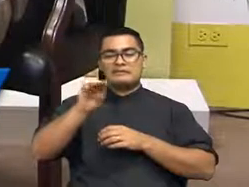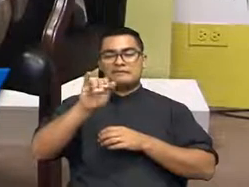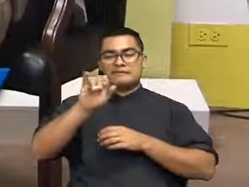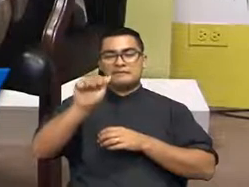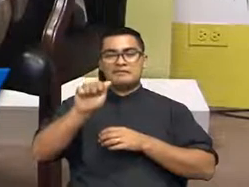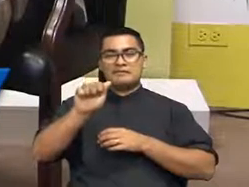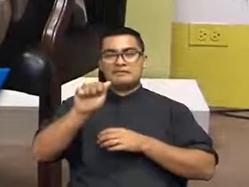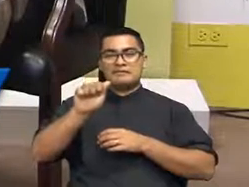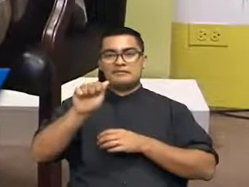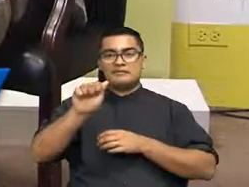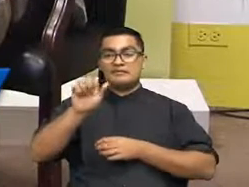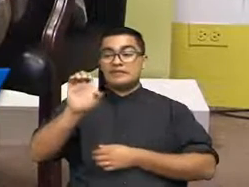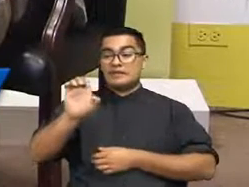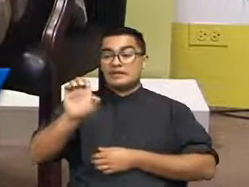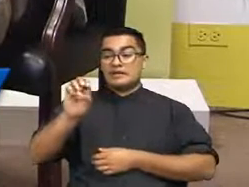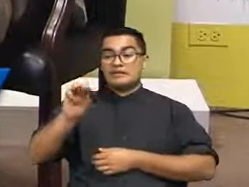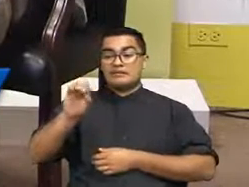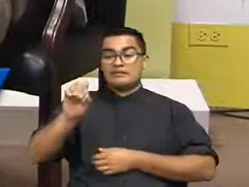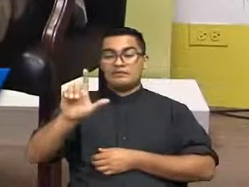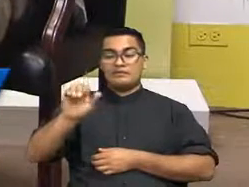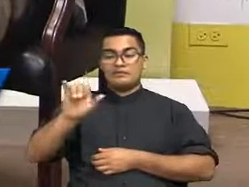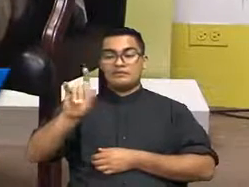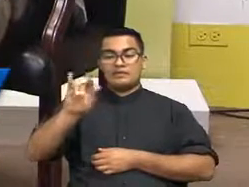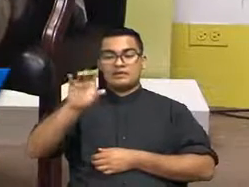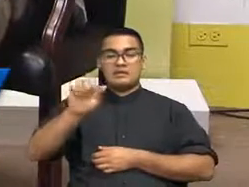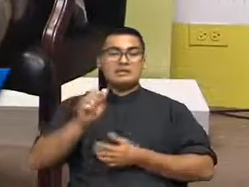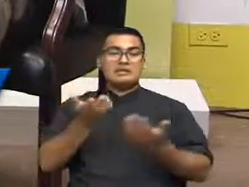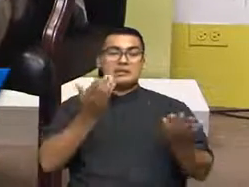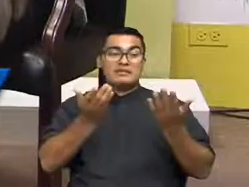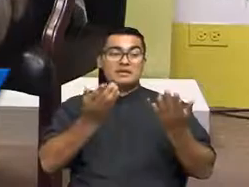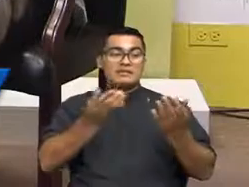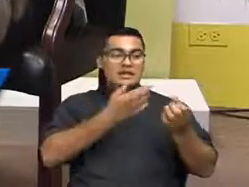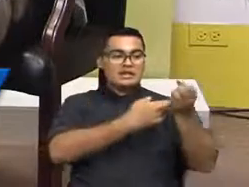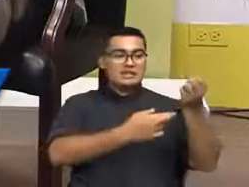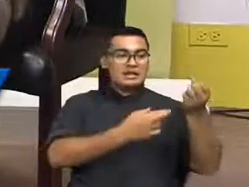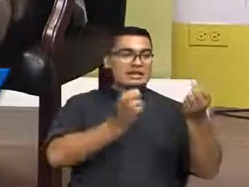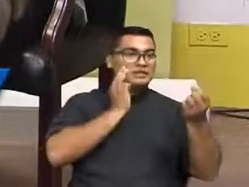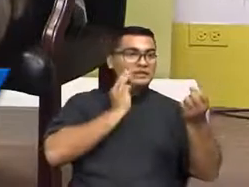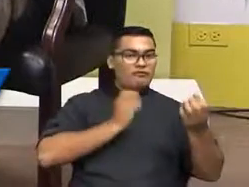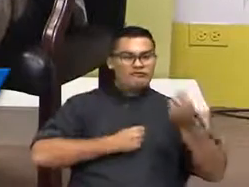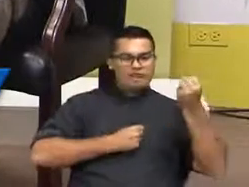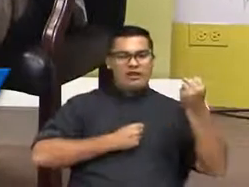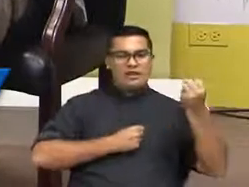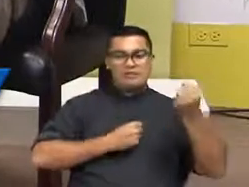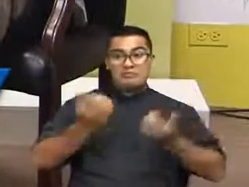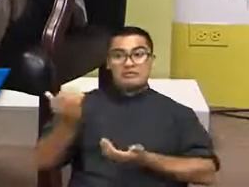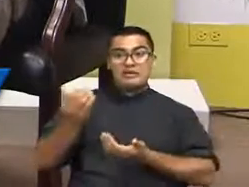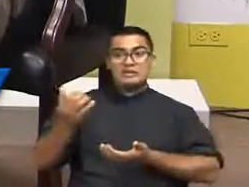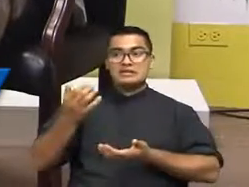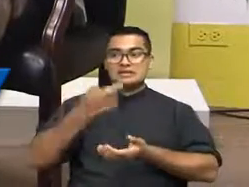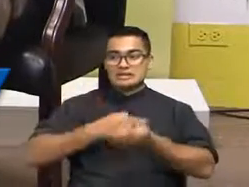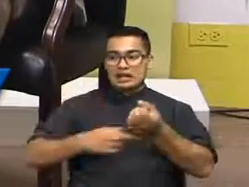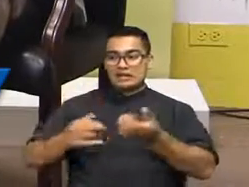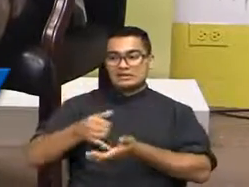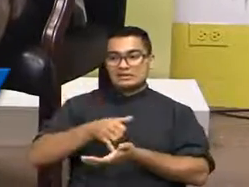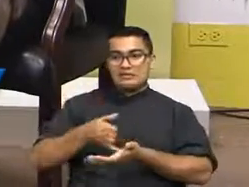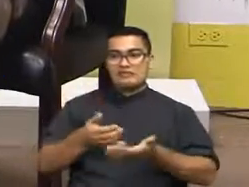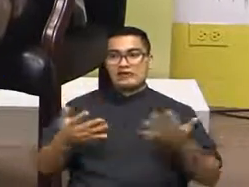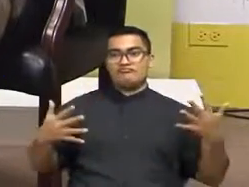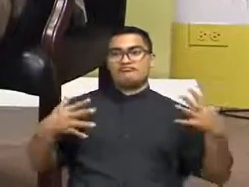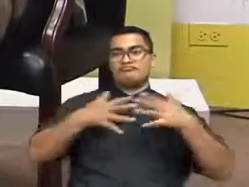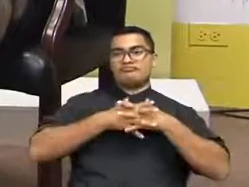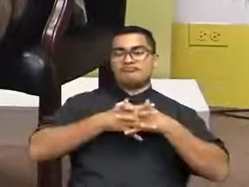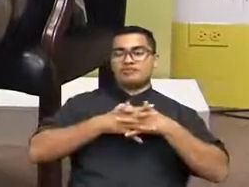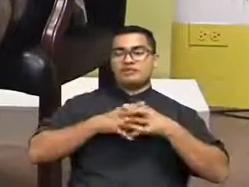hay incompatibilidad de sangre entre la madre y el niño recién nacido, y que se presenta la